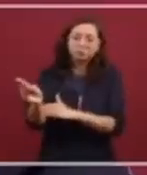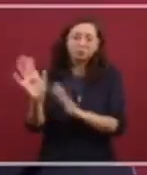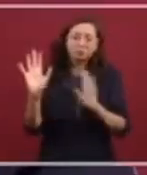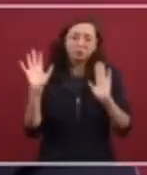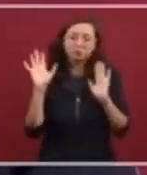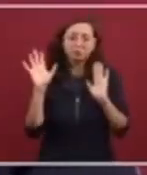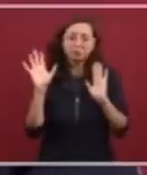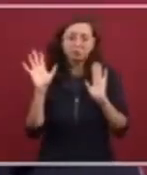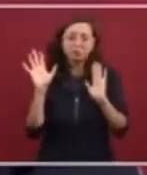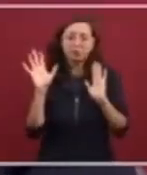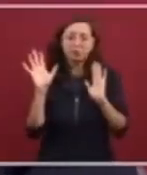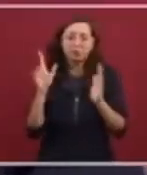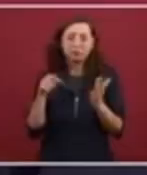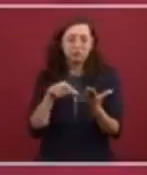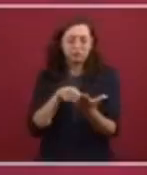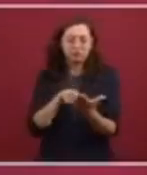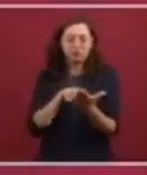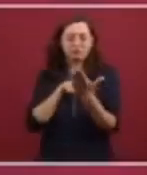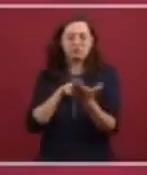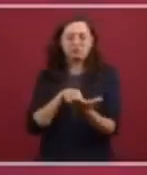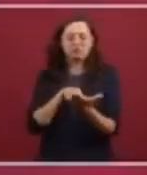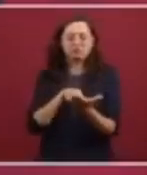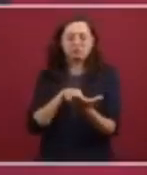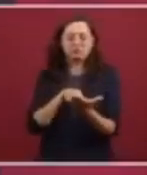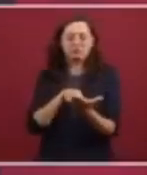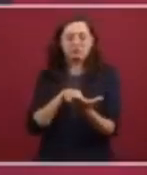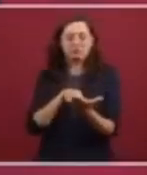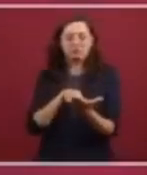porque tampoco iba yo